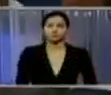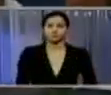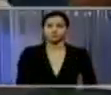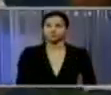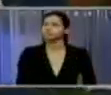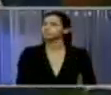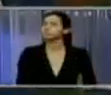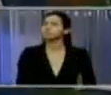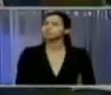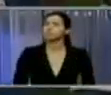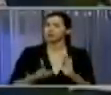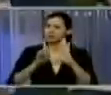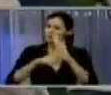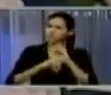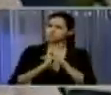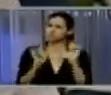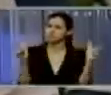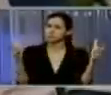después de ese debate,